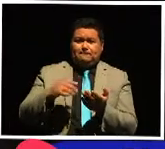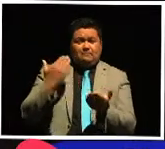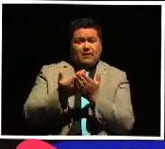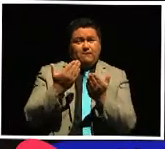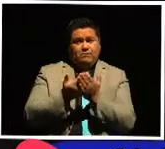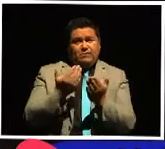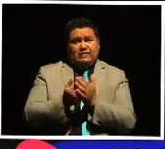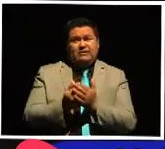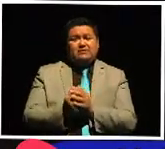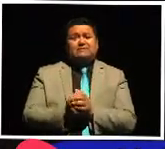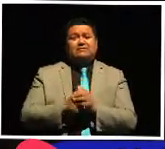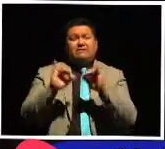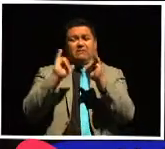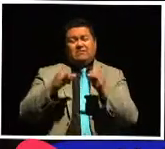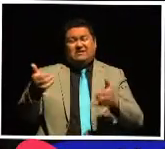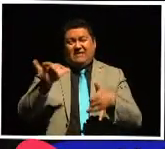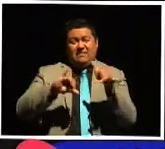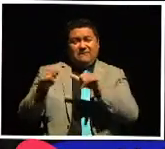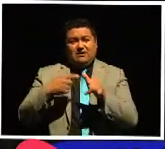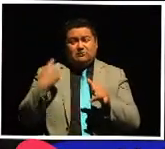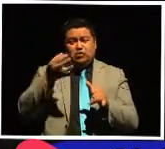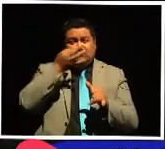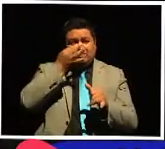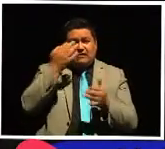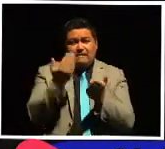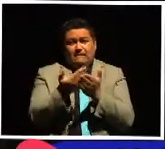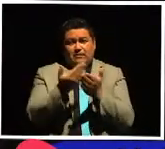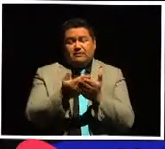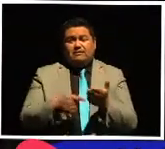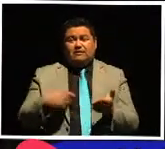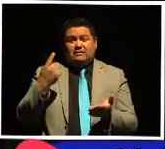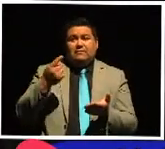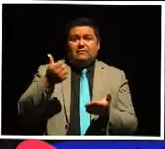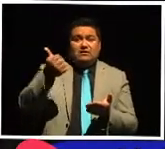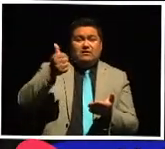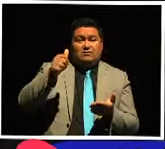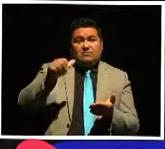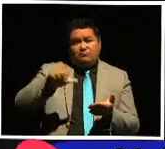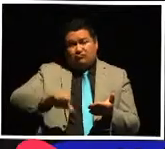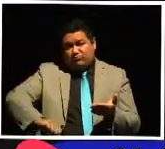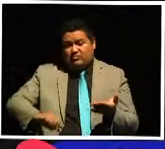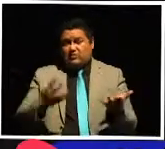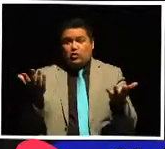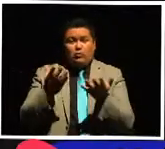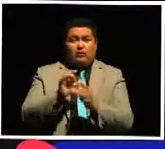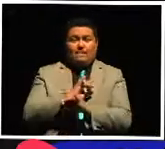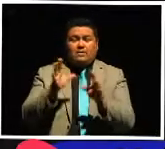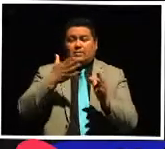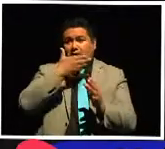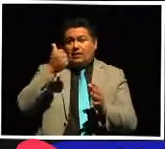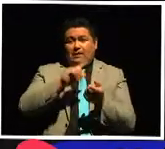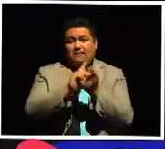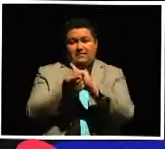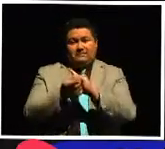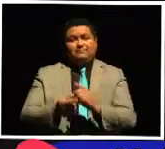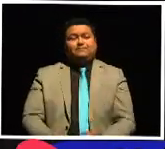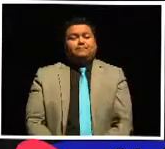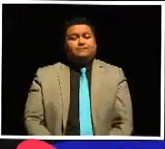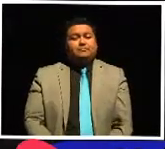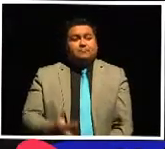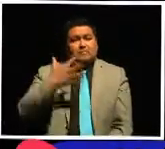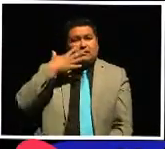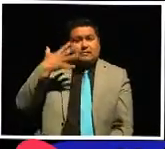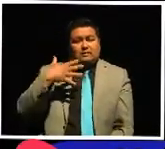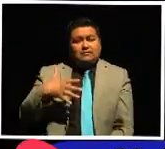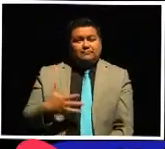pruebas con observaciones y mirar si la teoría es buena, mala o podemos refinarla. Y esto es muy importante. De hecho,